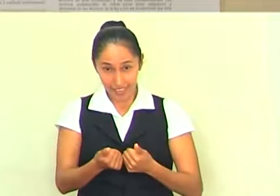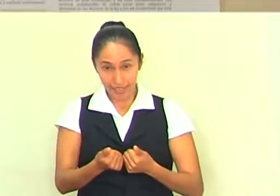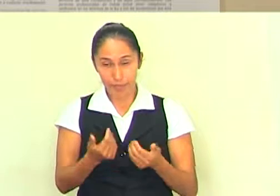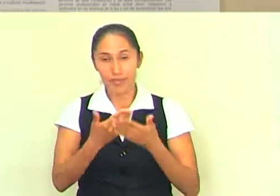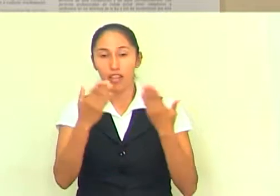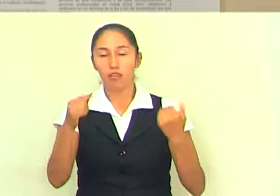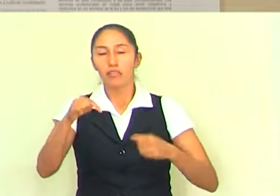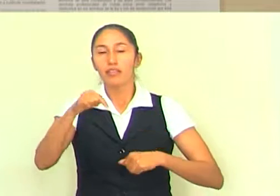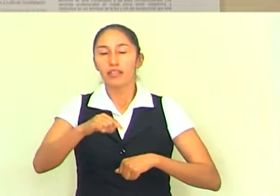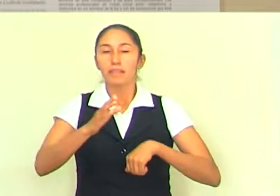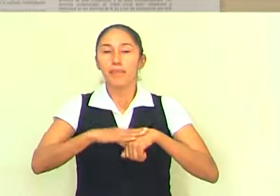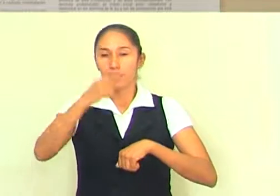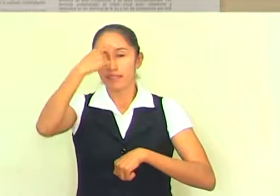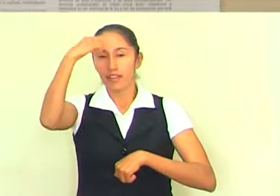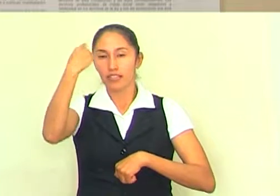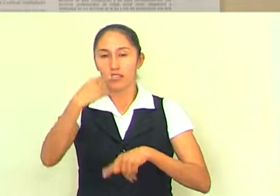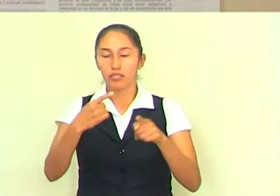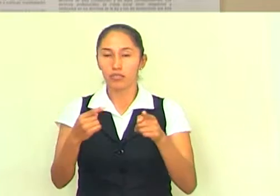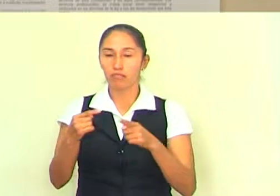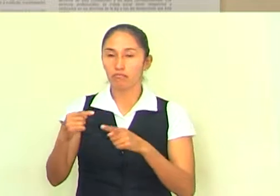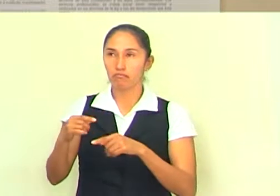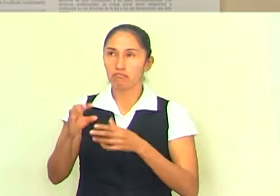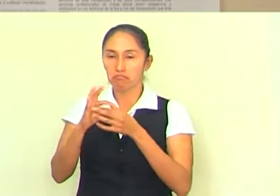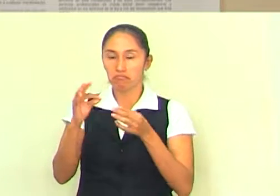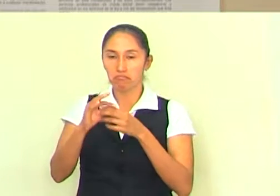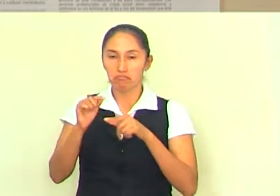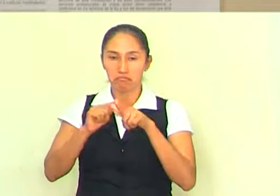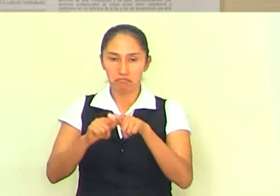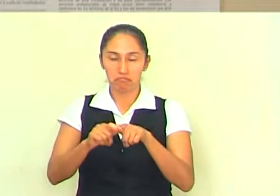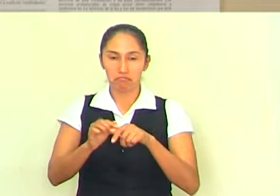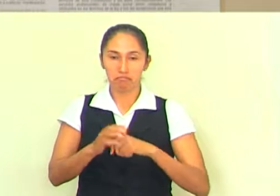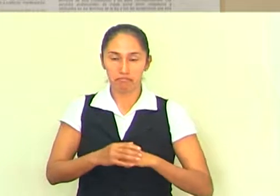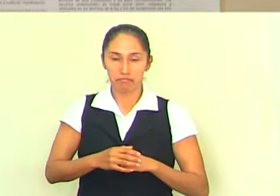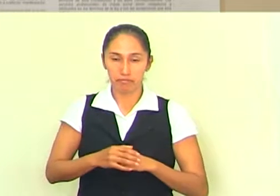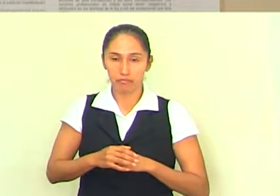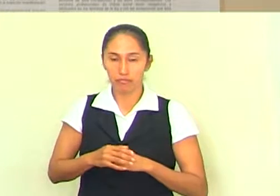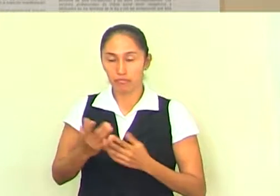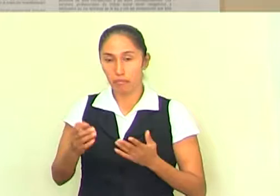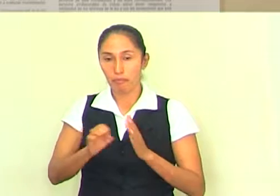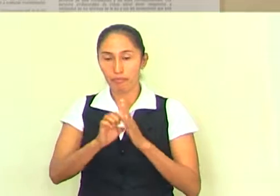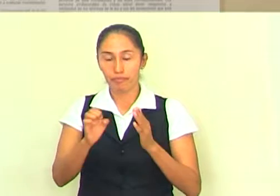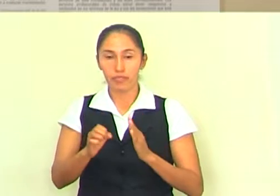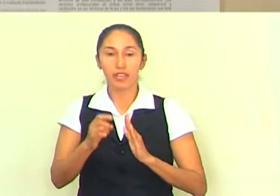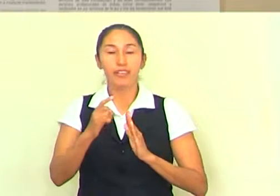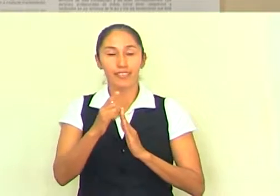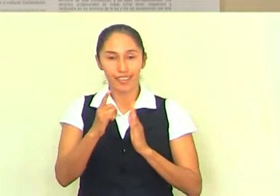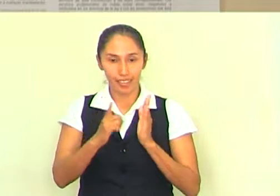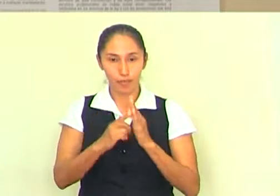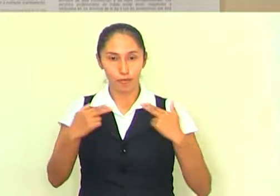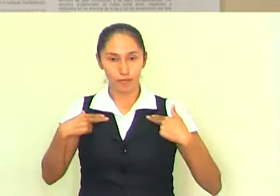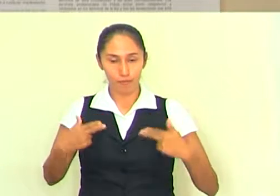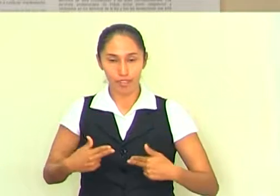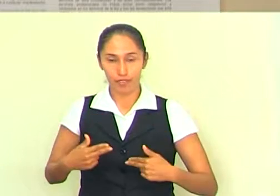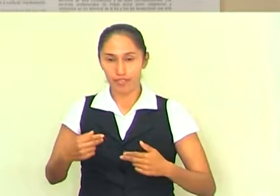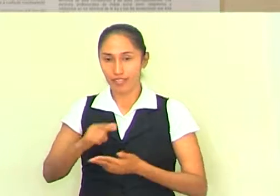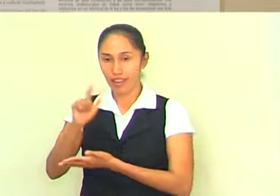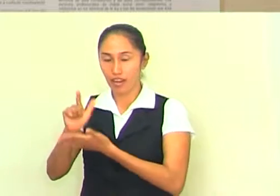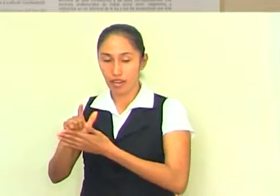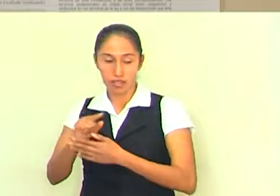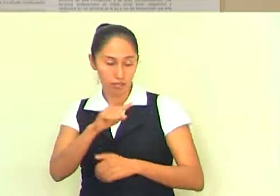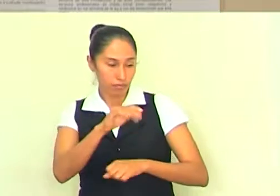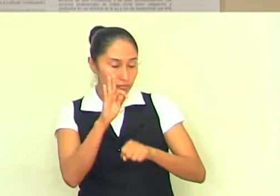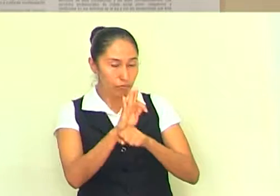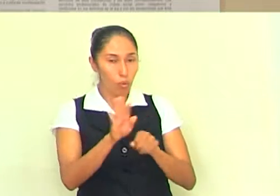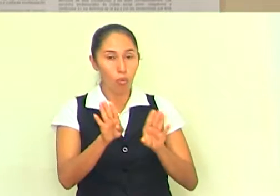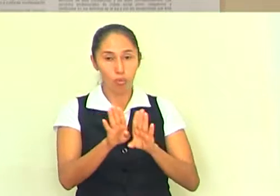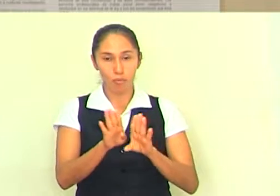puedas comprender los derechos y también poder ubicarlos